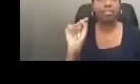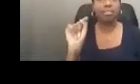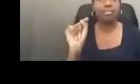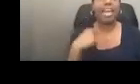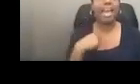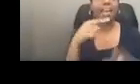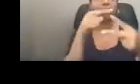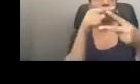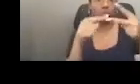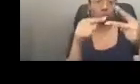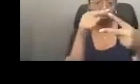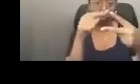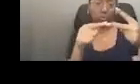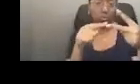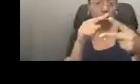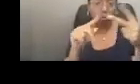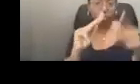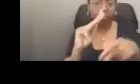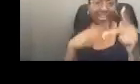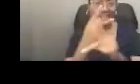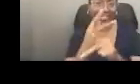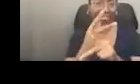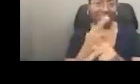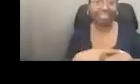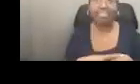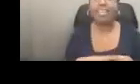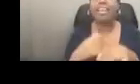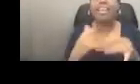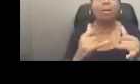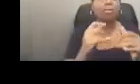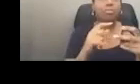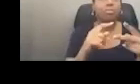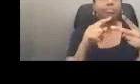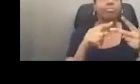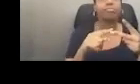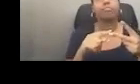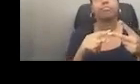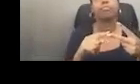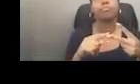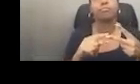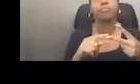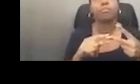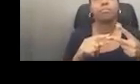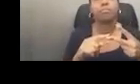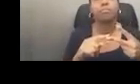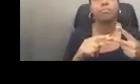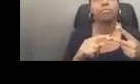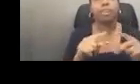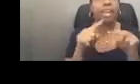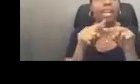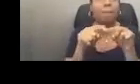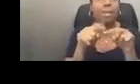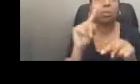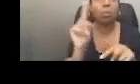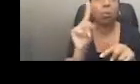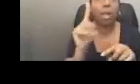especiales, hay dos categorías de fideicomisos de necesidades especiales. Las categorías se basan en la fuente